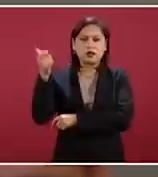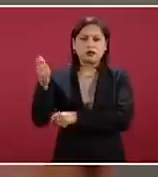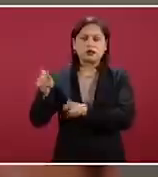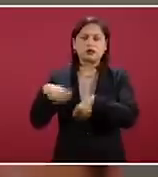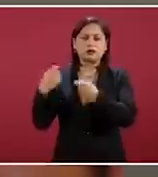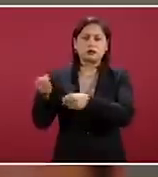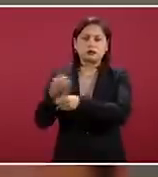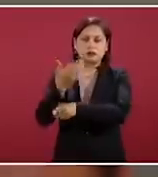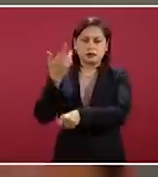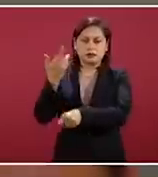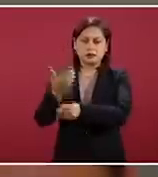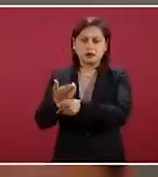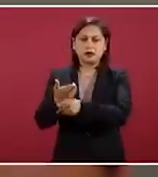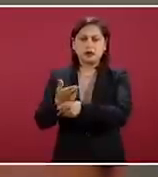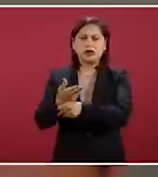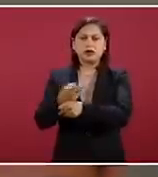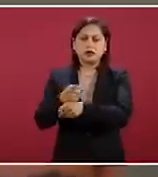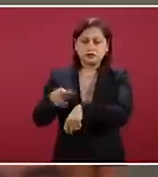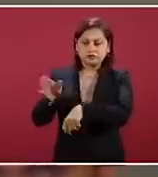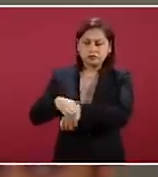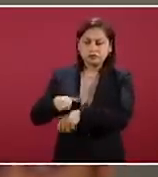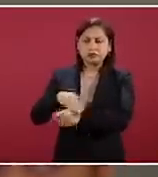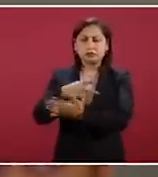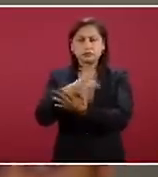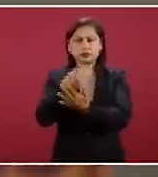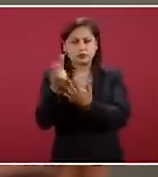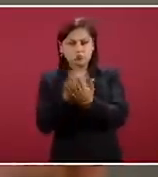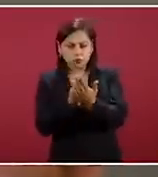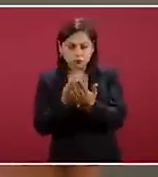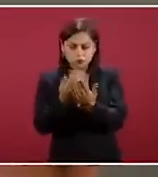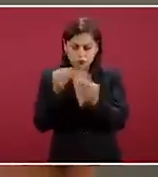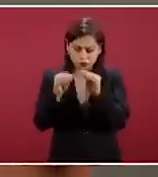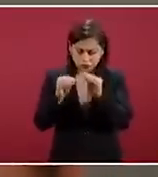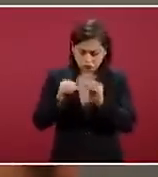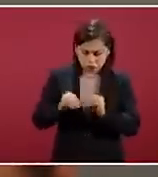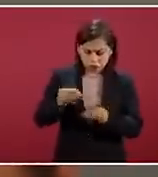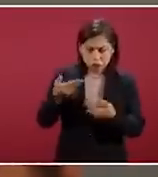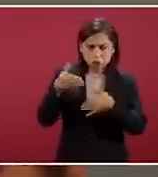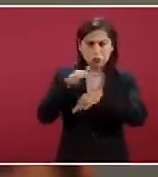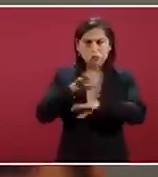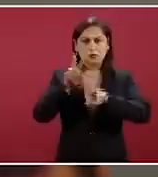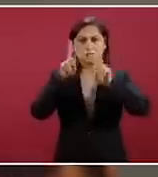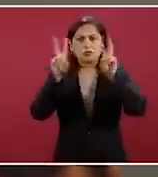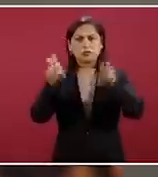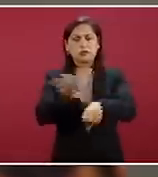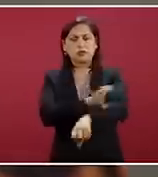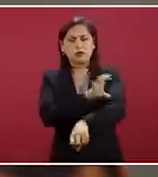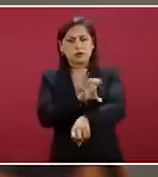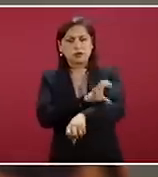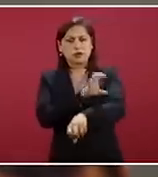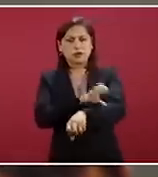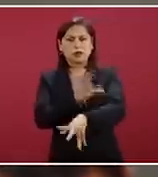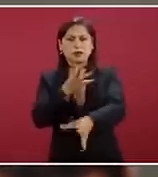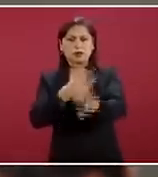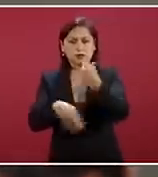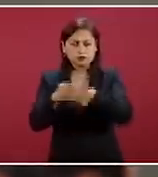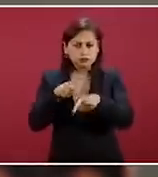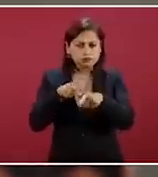plan de transición energética más sustentable y no tanto enfocado hacia